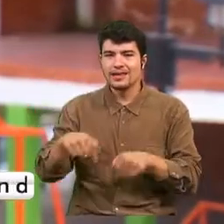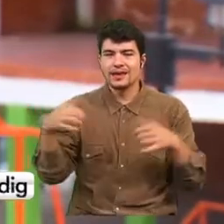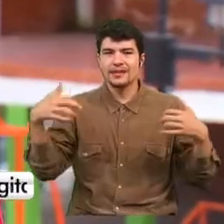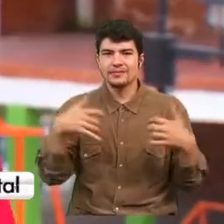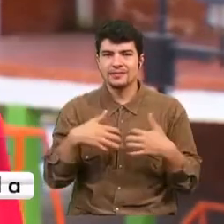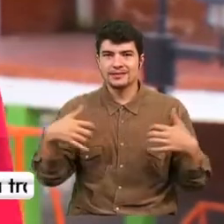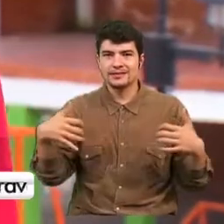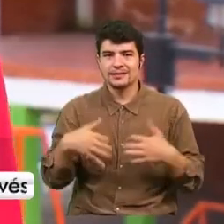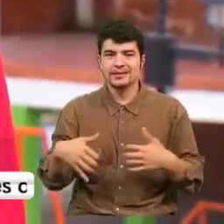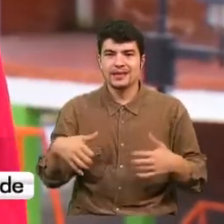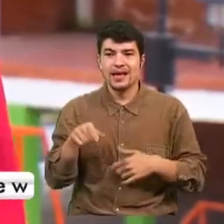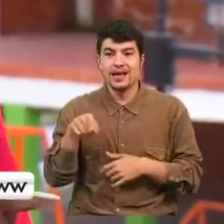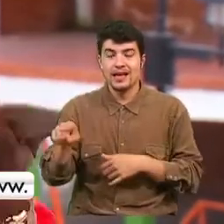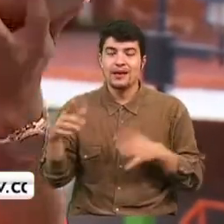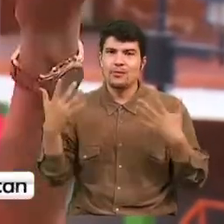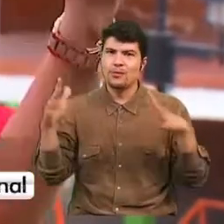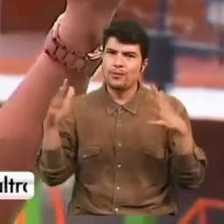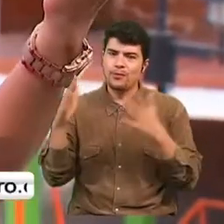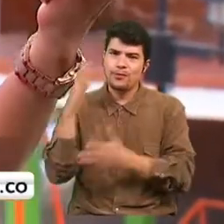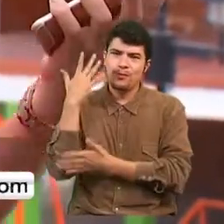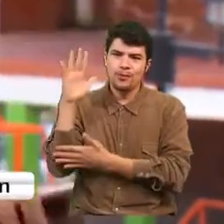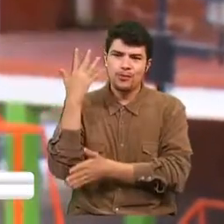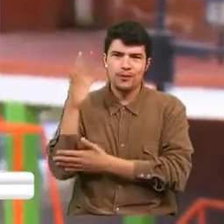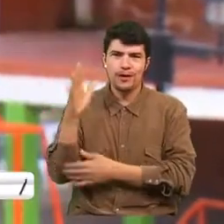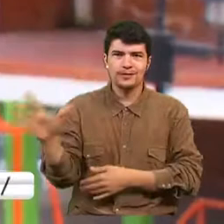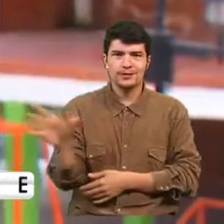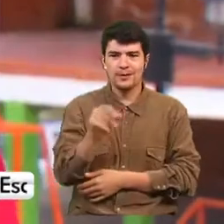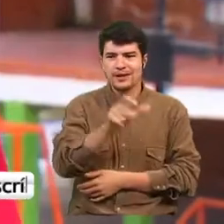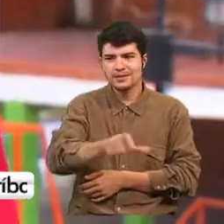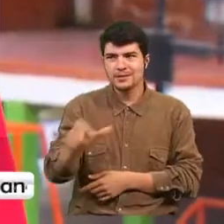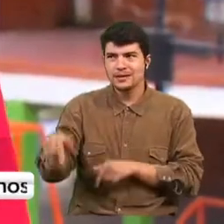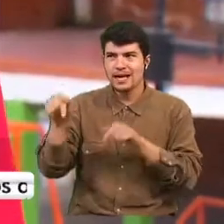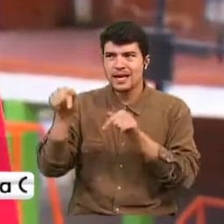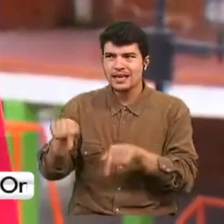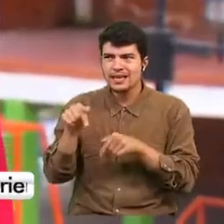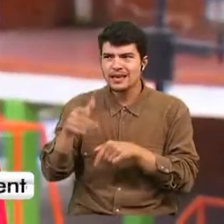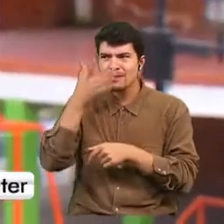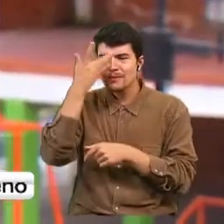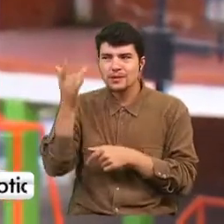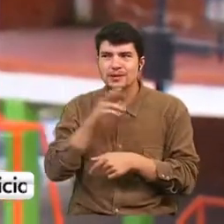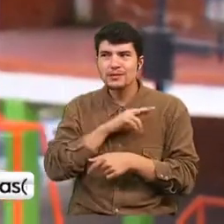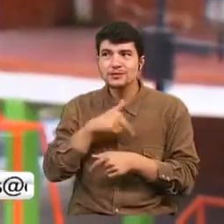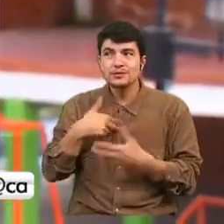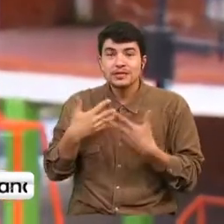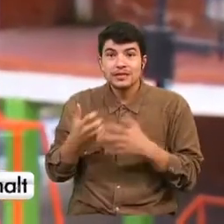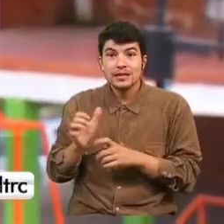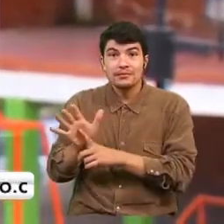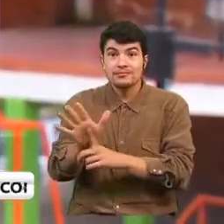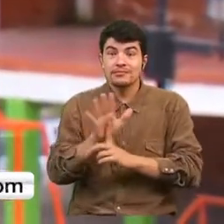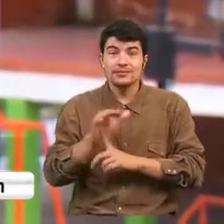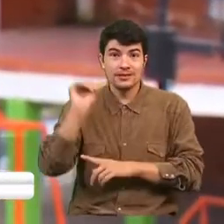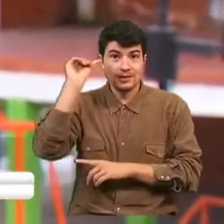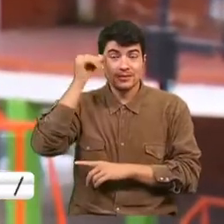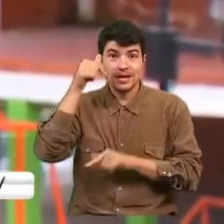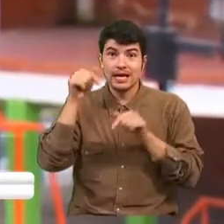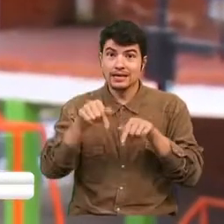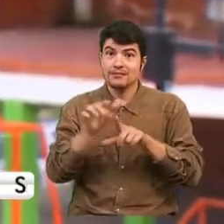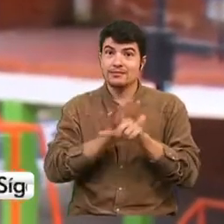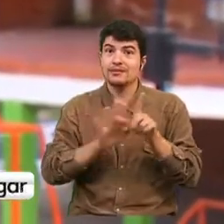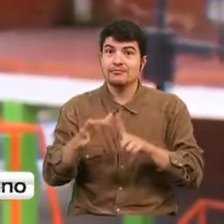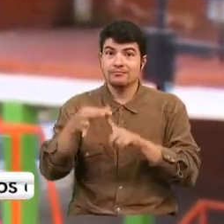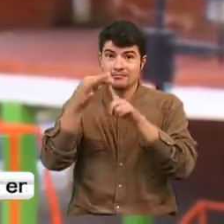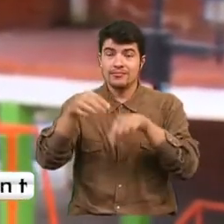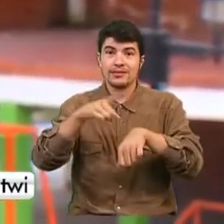Santander. Hay que un aplauso por favor a todas las personas que están acá, porque les queremos recordar que estamos en vivo y en directo en